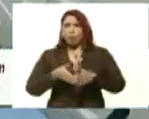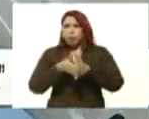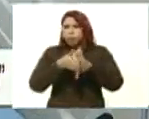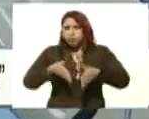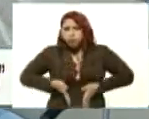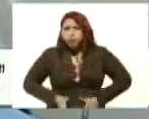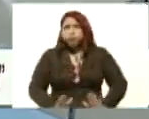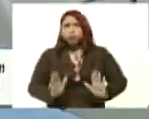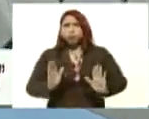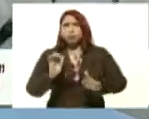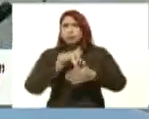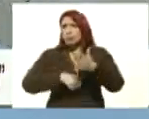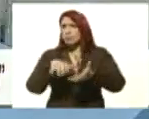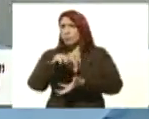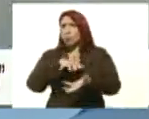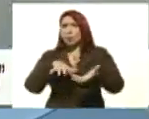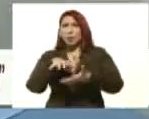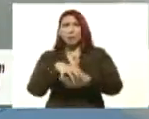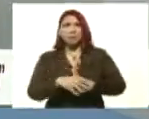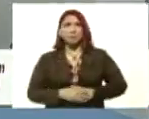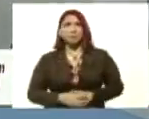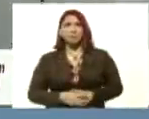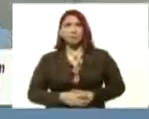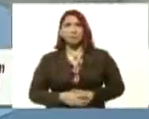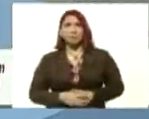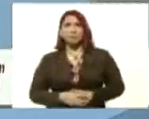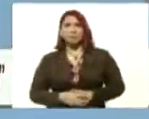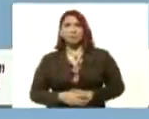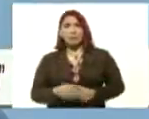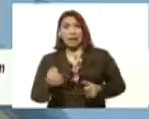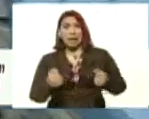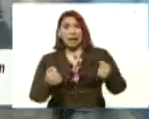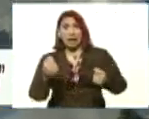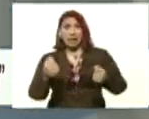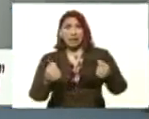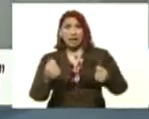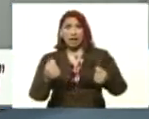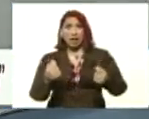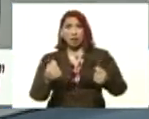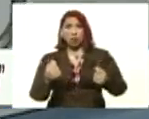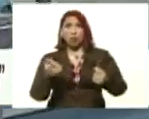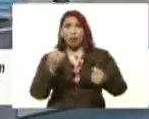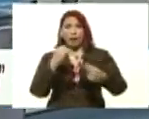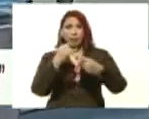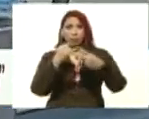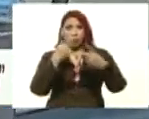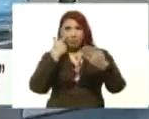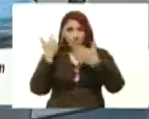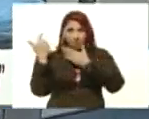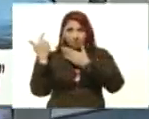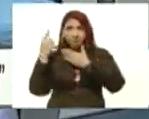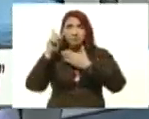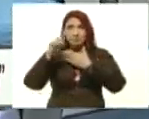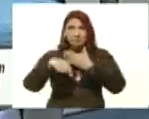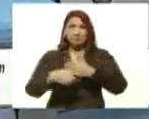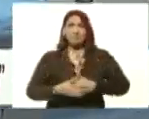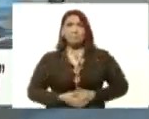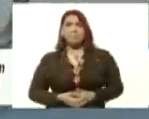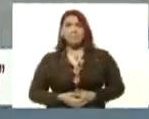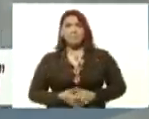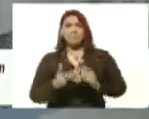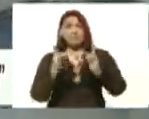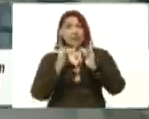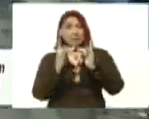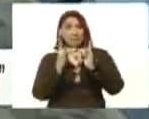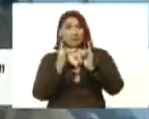problemas. El carro instrumental, me dicen los especialistas, la doctora. Allá, una camilla de